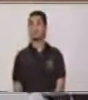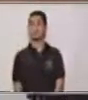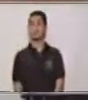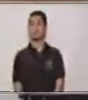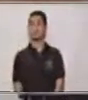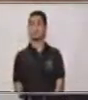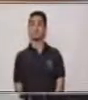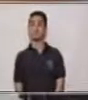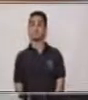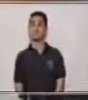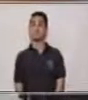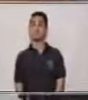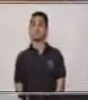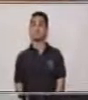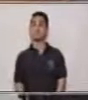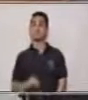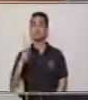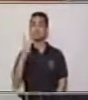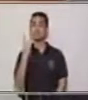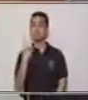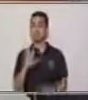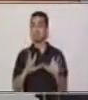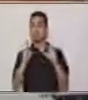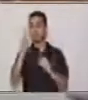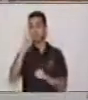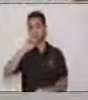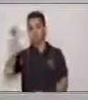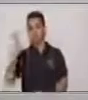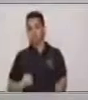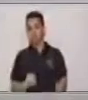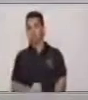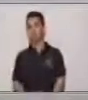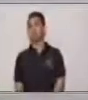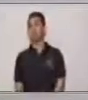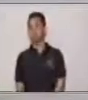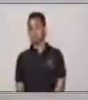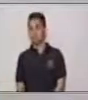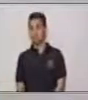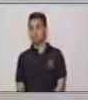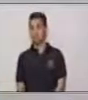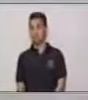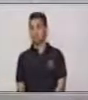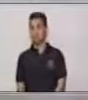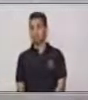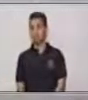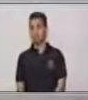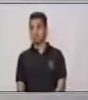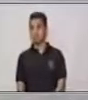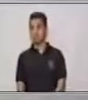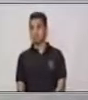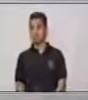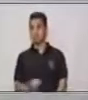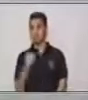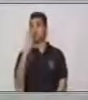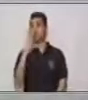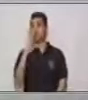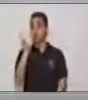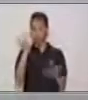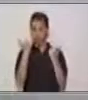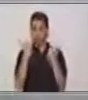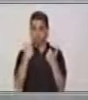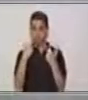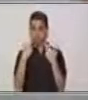un 12%. Excelente. El número 4, dilo en voz alta en